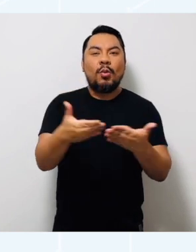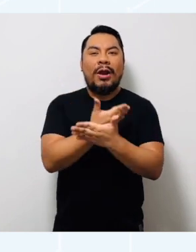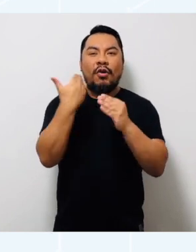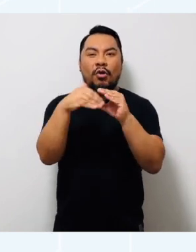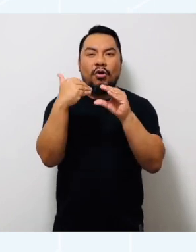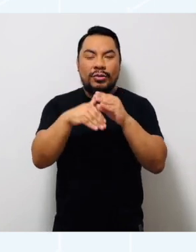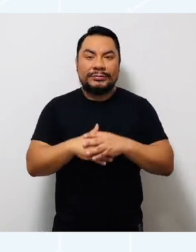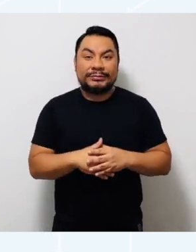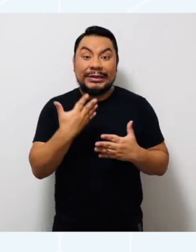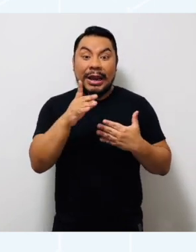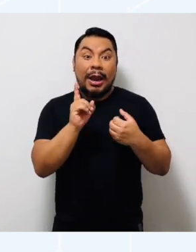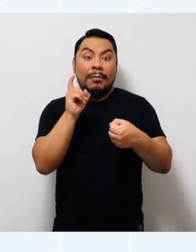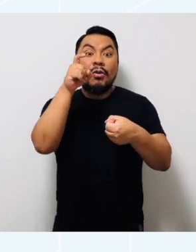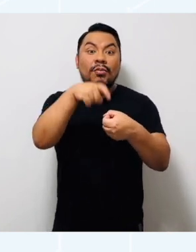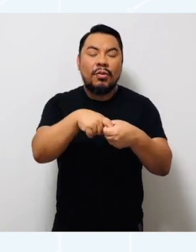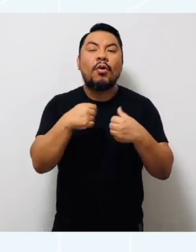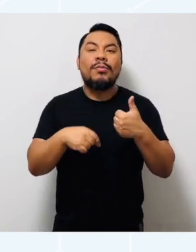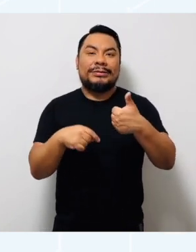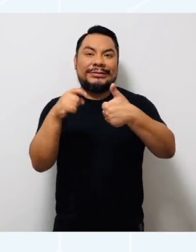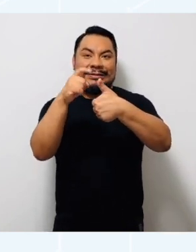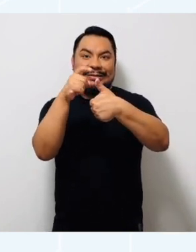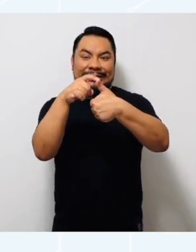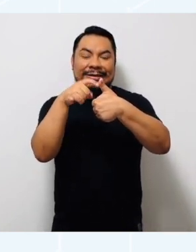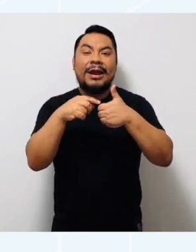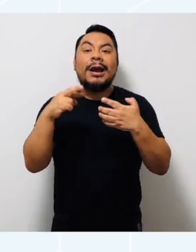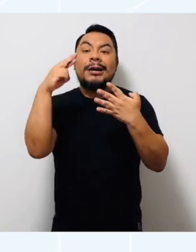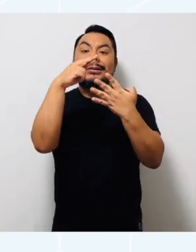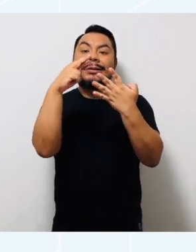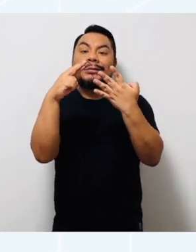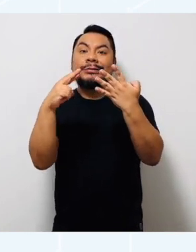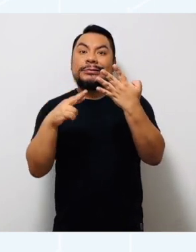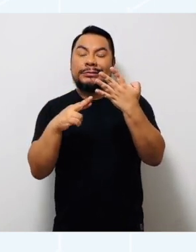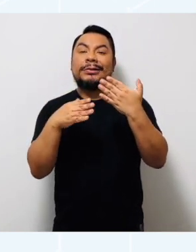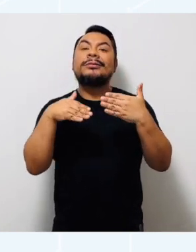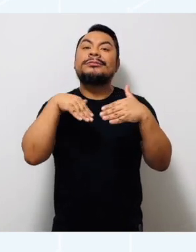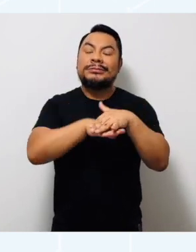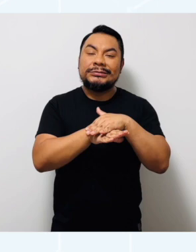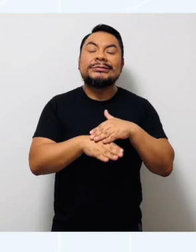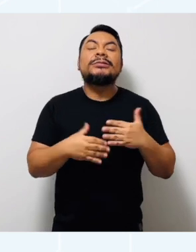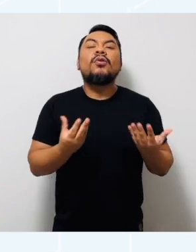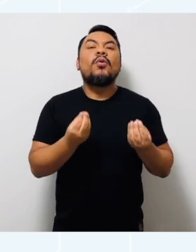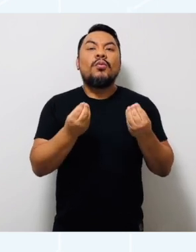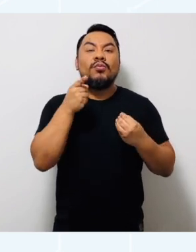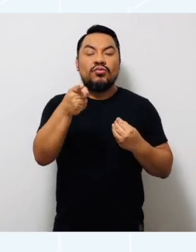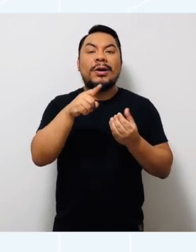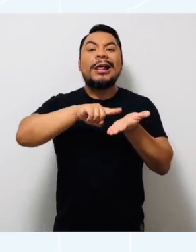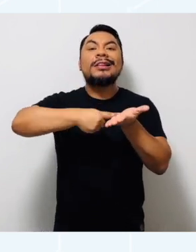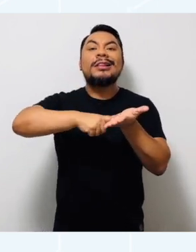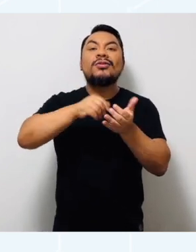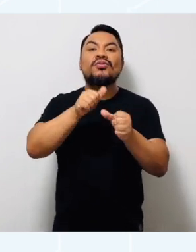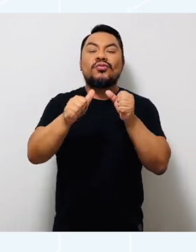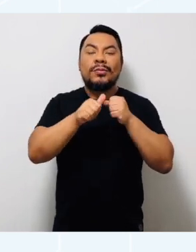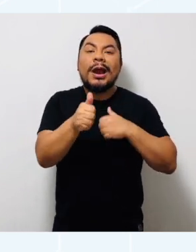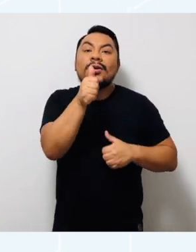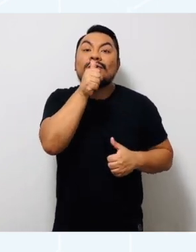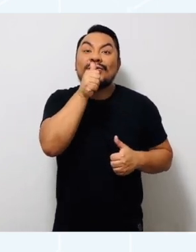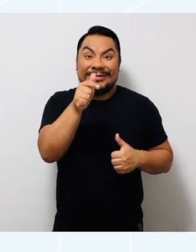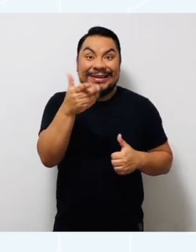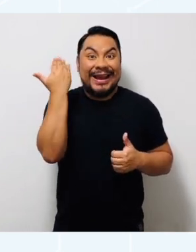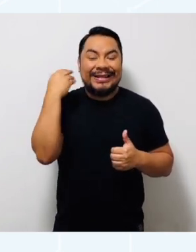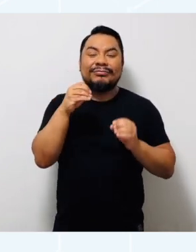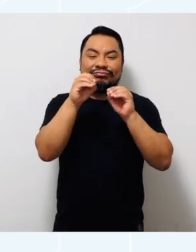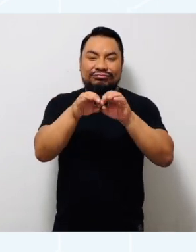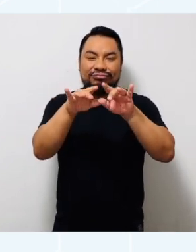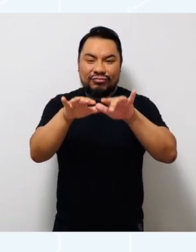creada. Postulación. Paso 1. Completar requisitos. Inicia sesión ingresando tu DNI y